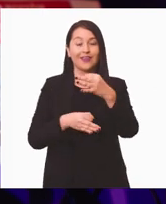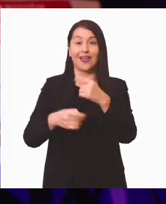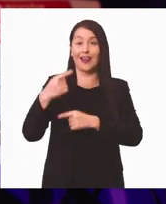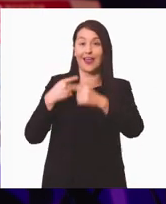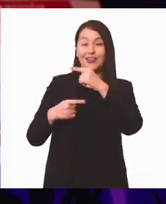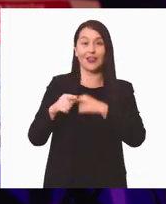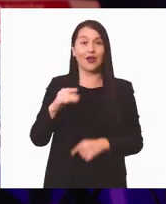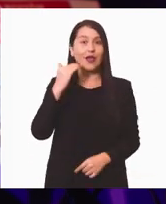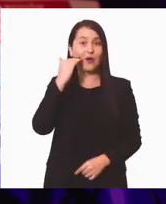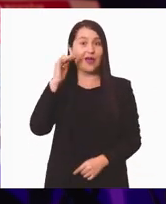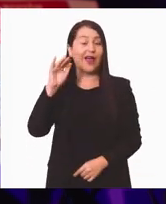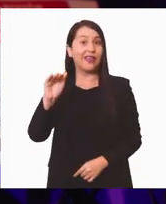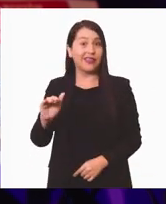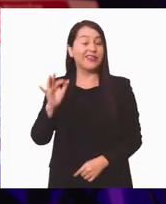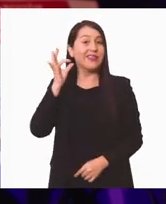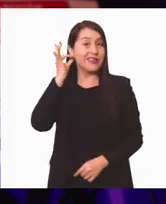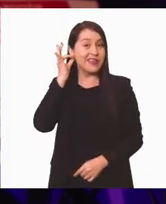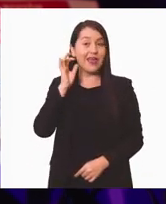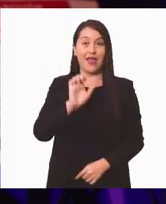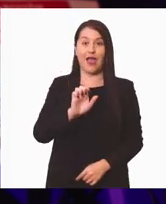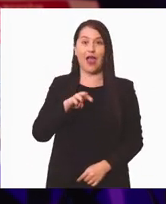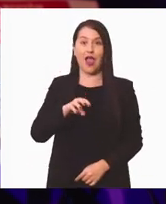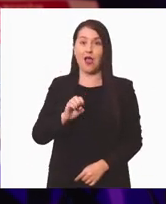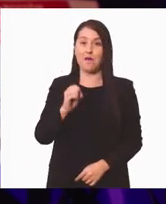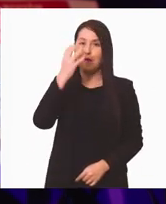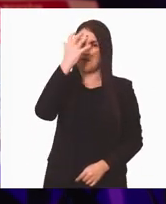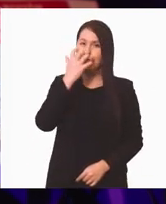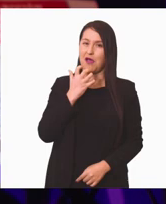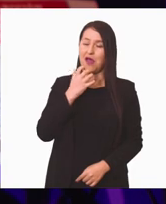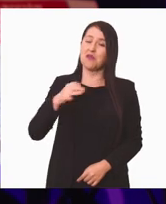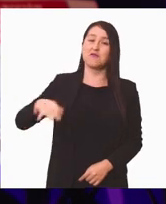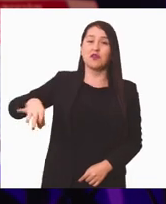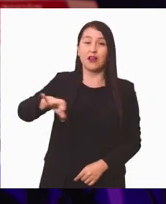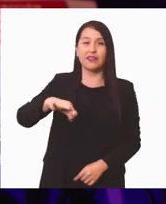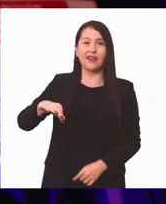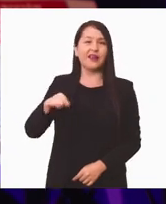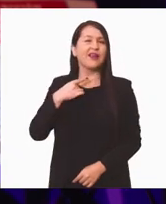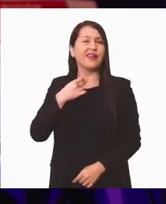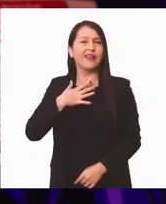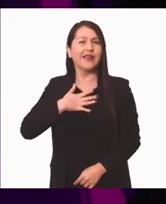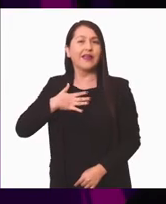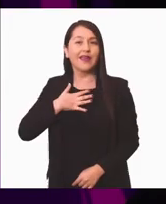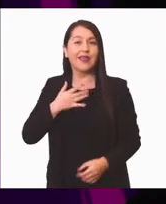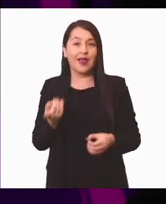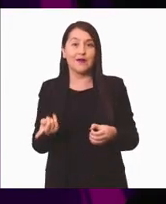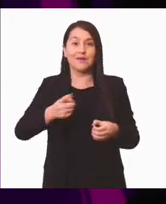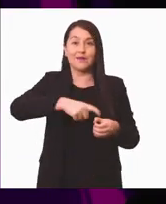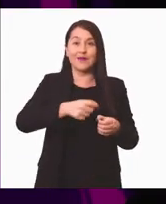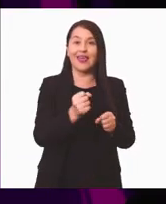de Emo, una niña algo huraña y más bien solitaria. Lo que quería era quedar en la